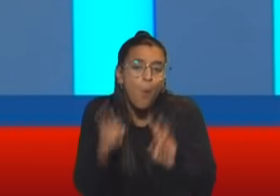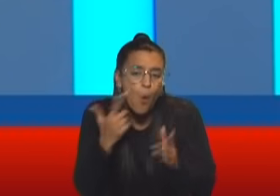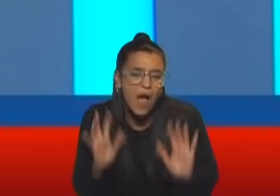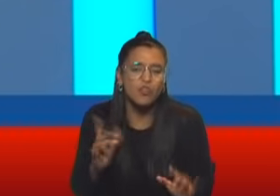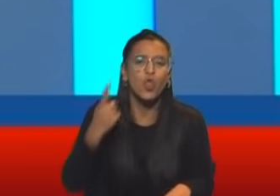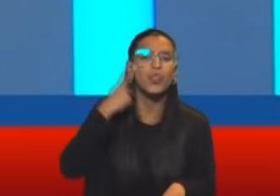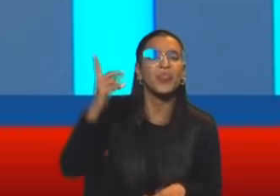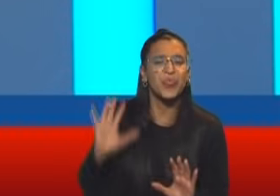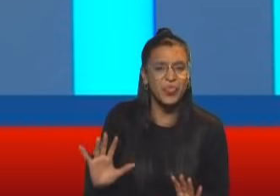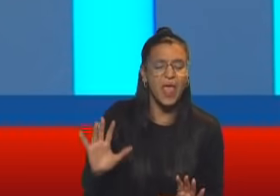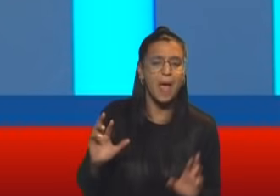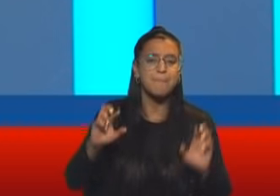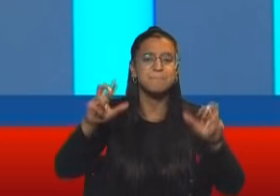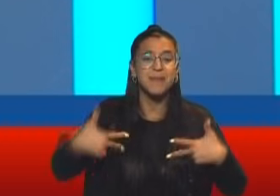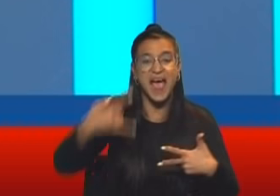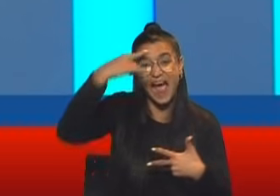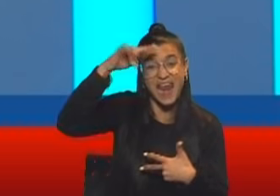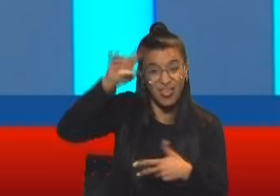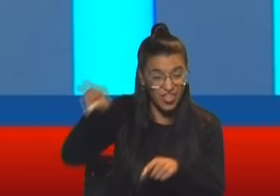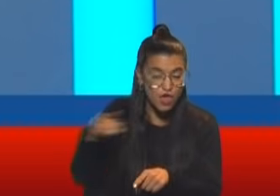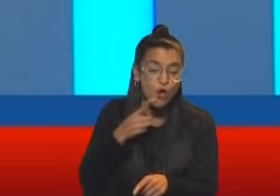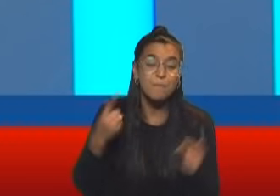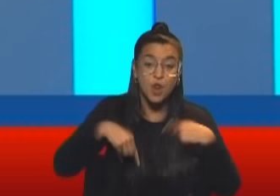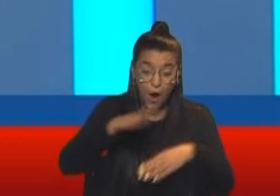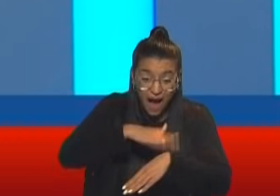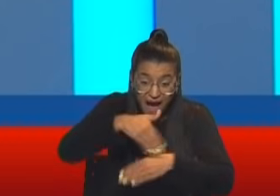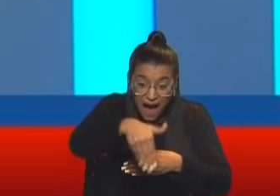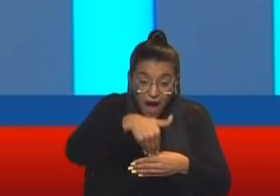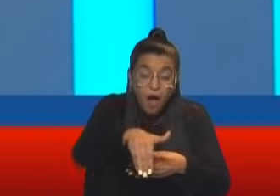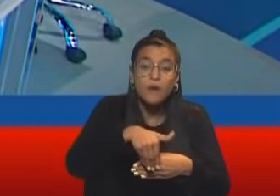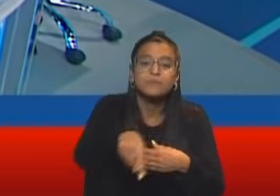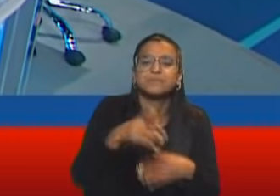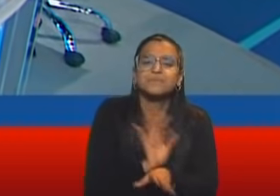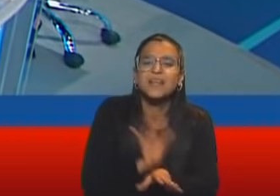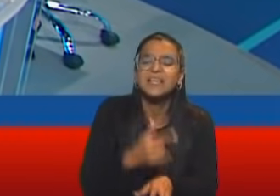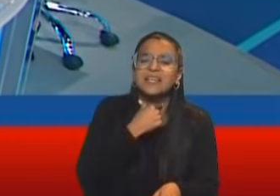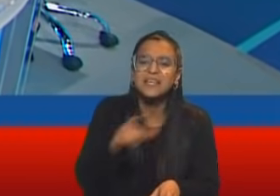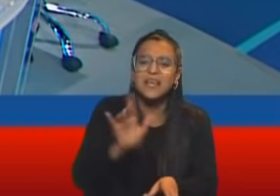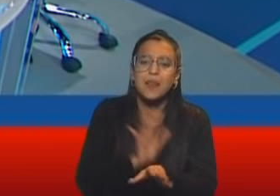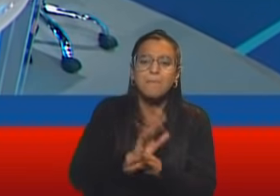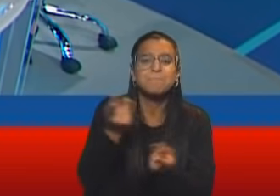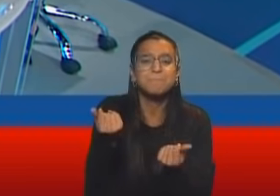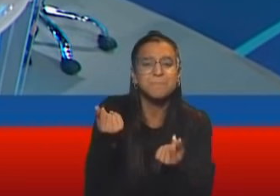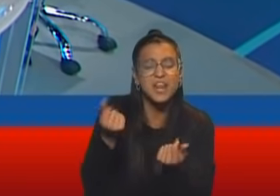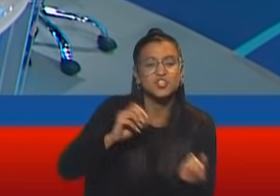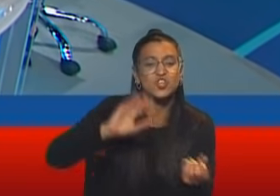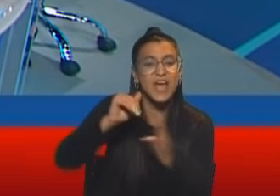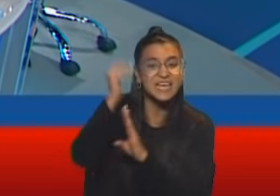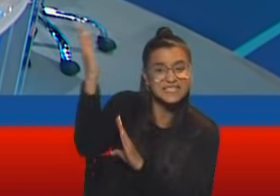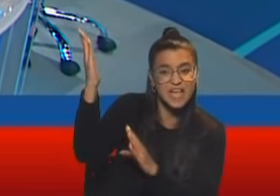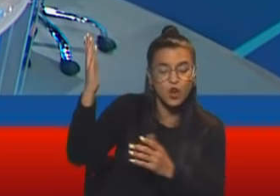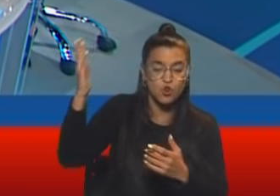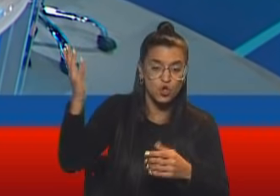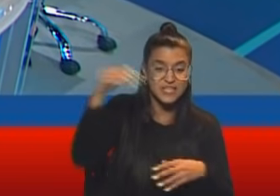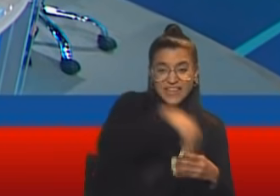con la idea del plan ganadero, pero sí al menos en el corto plazo busca esto. Por un lado, desacoplar los precios externos de